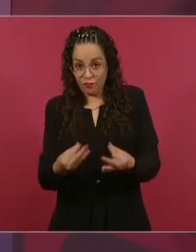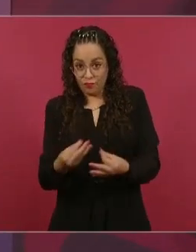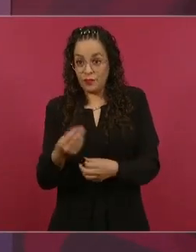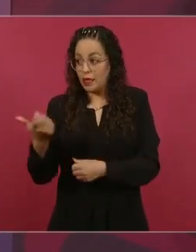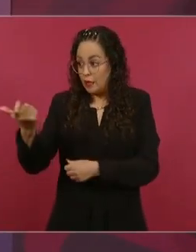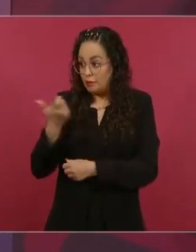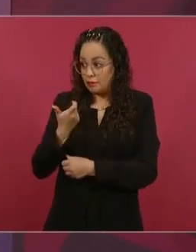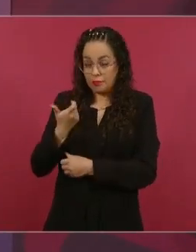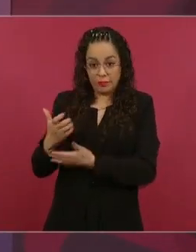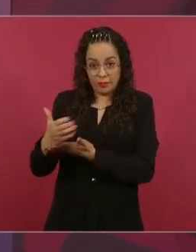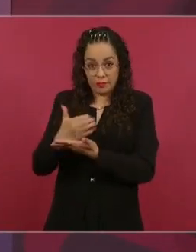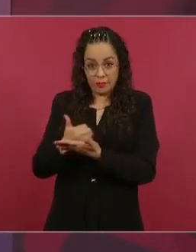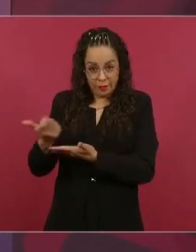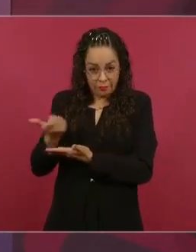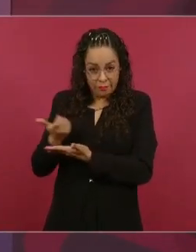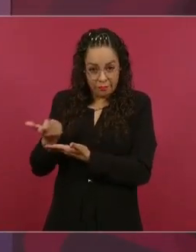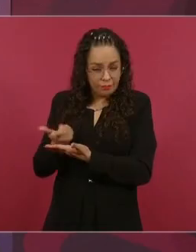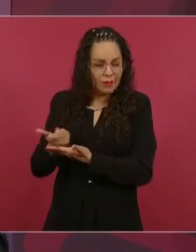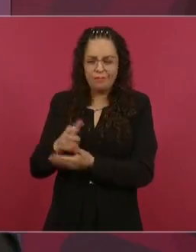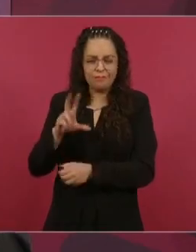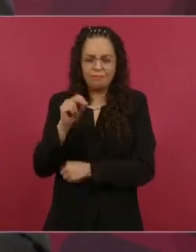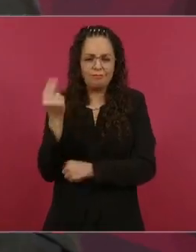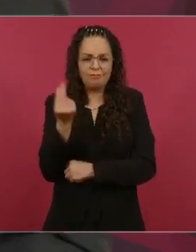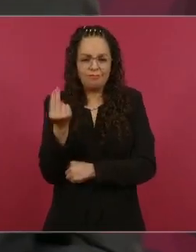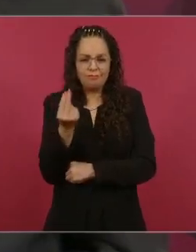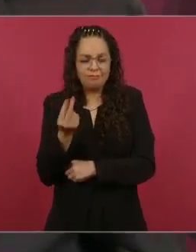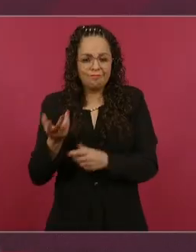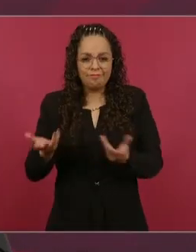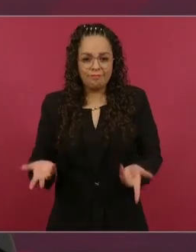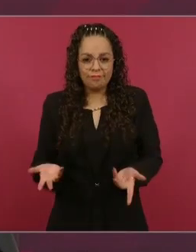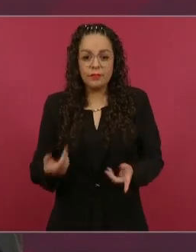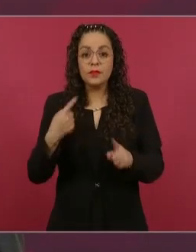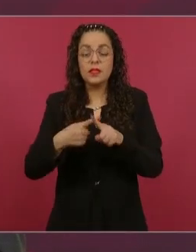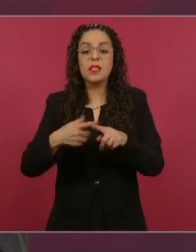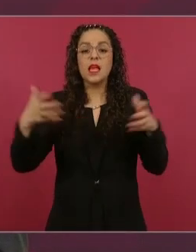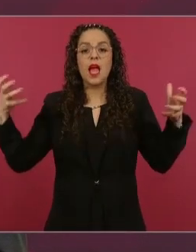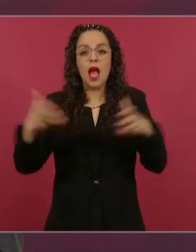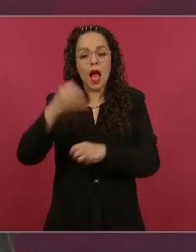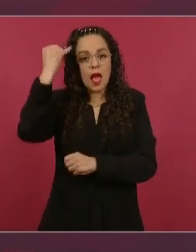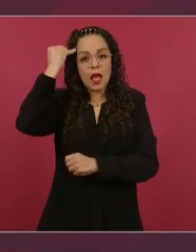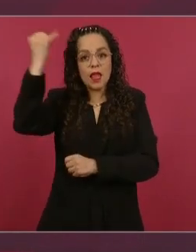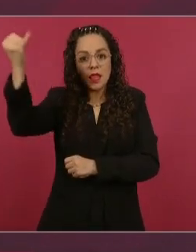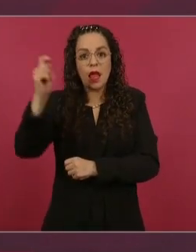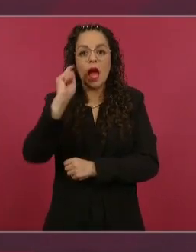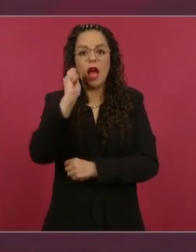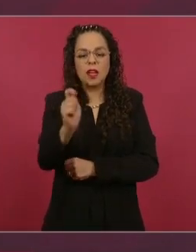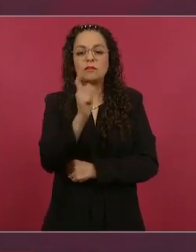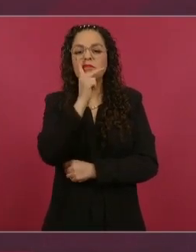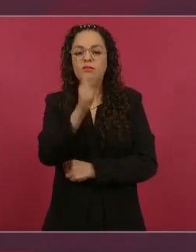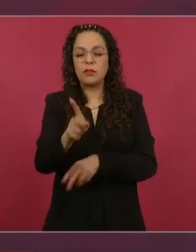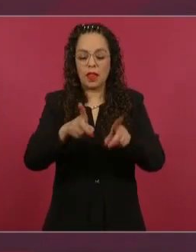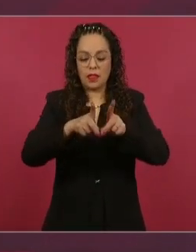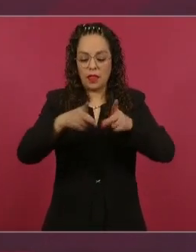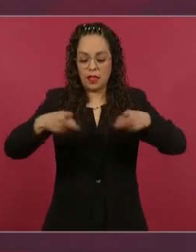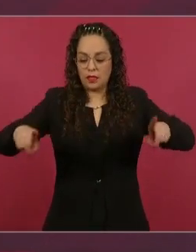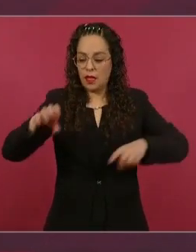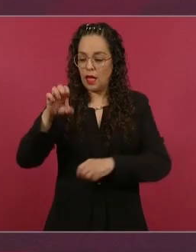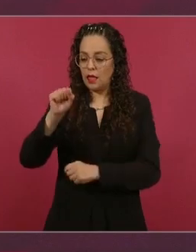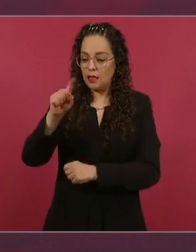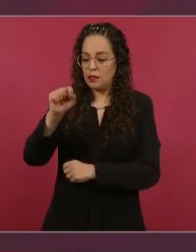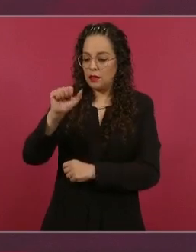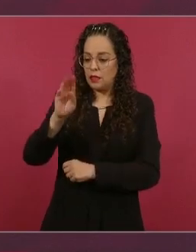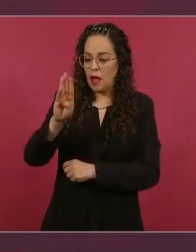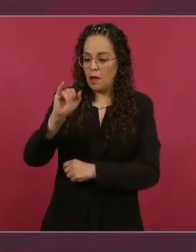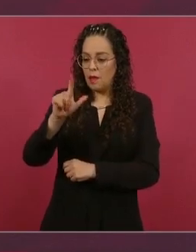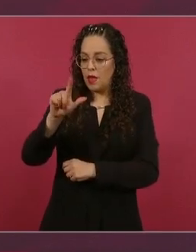Porque se habla de el desarrollo estabilizador en un